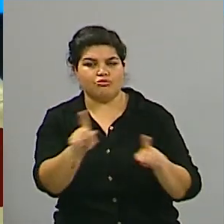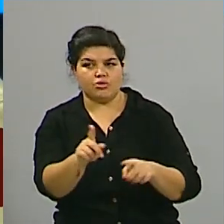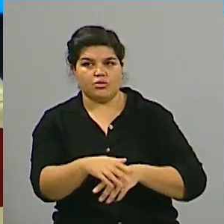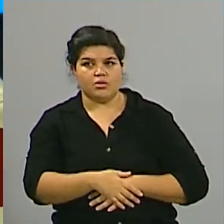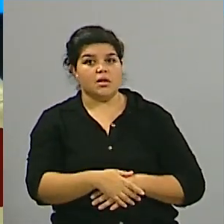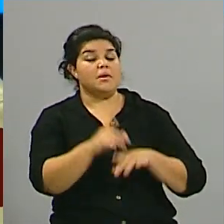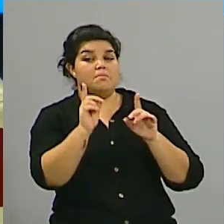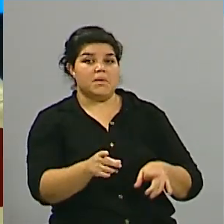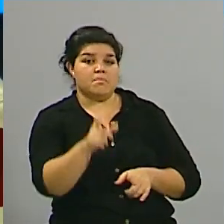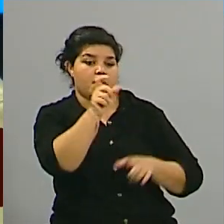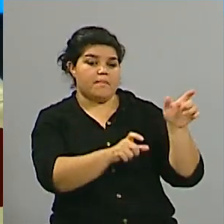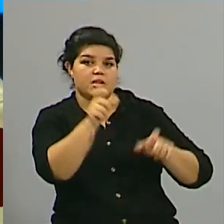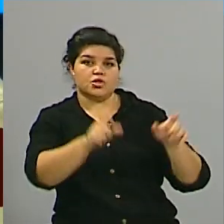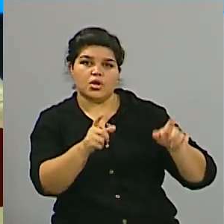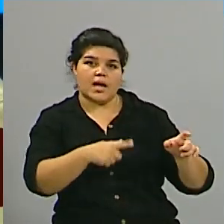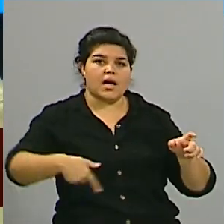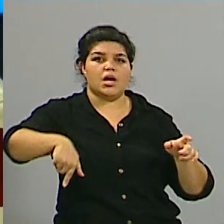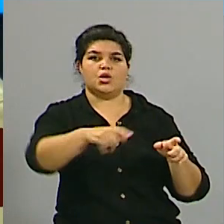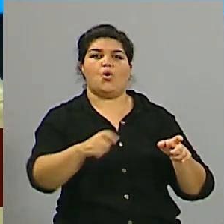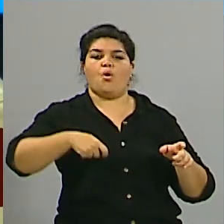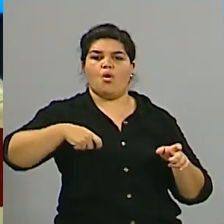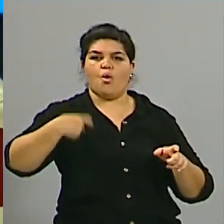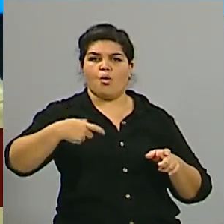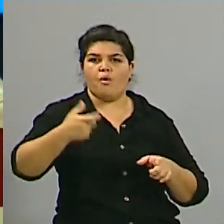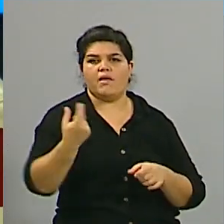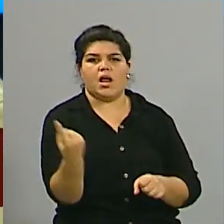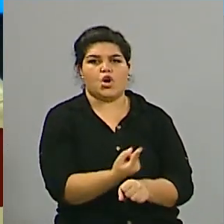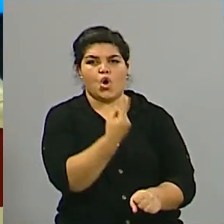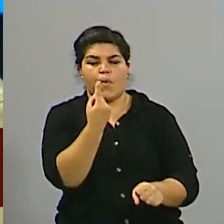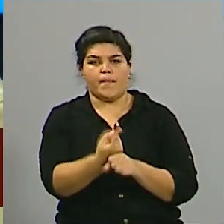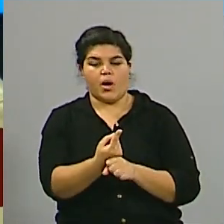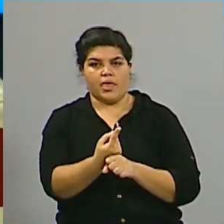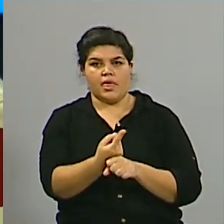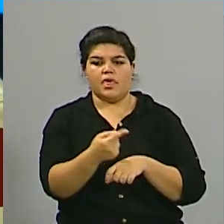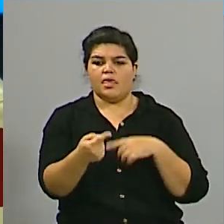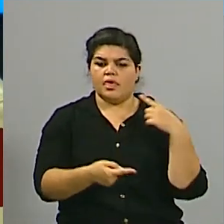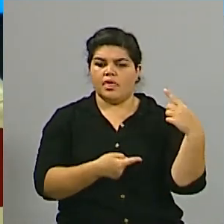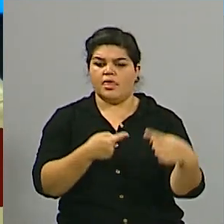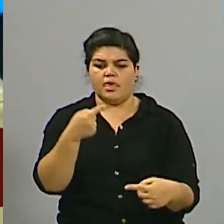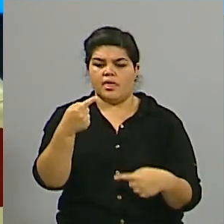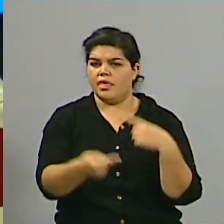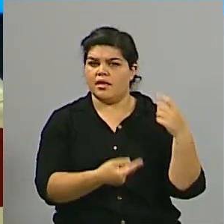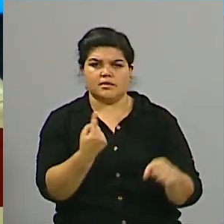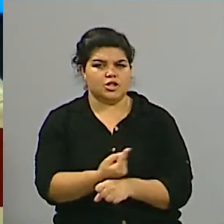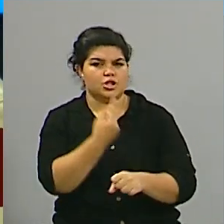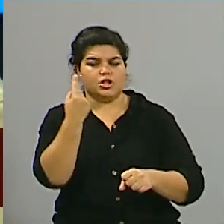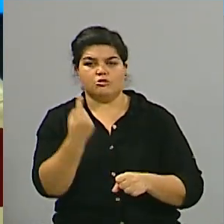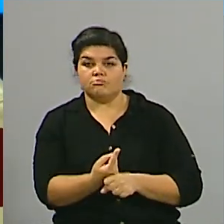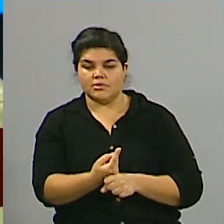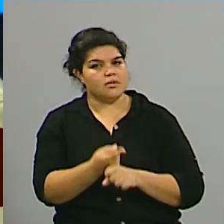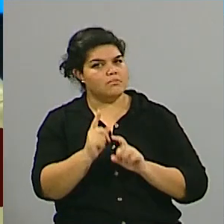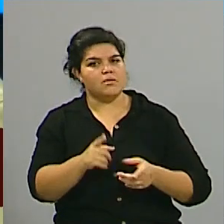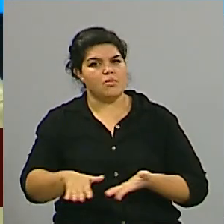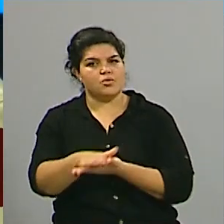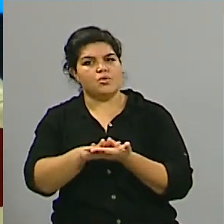pudieron jubilar durante el fin del gobierno de Mauricio Macri y durante un tiempo de nuestro gobierno, esa solución desde el Estado